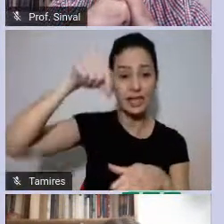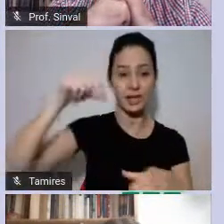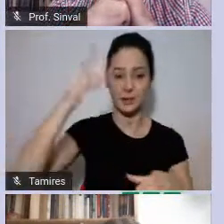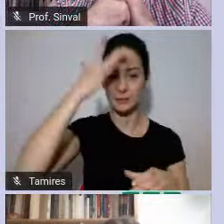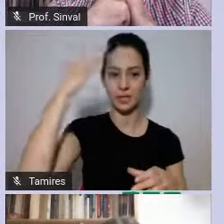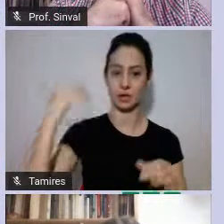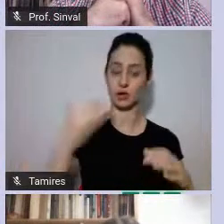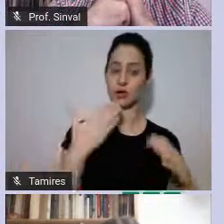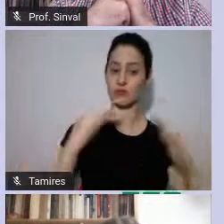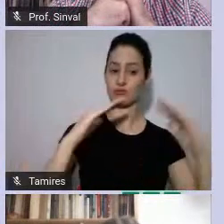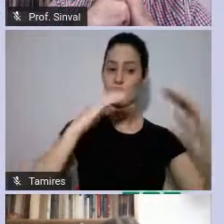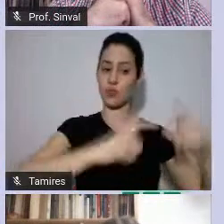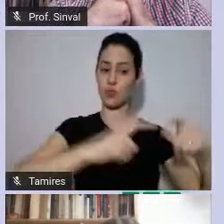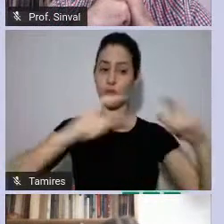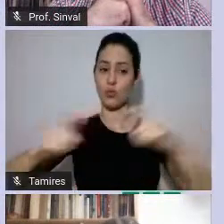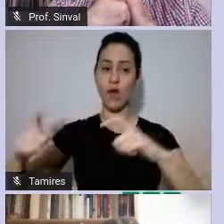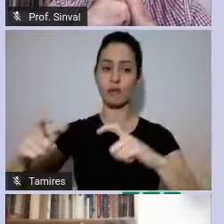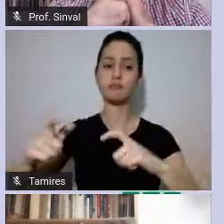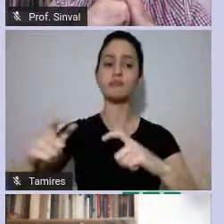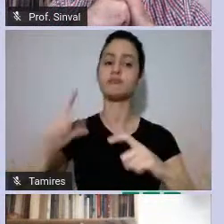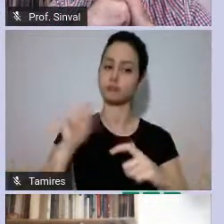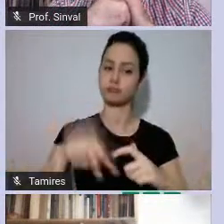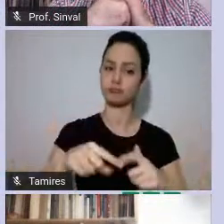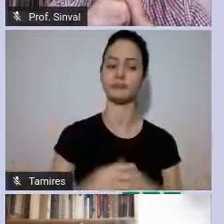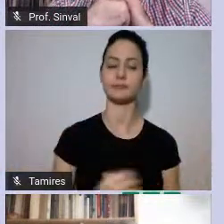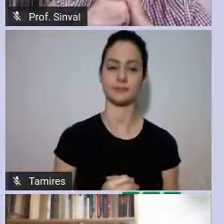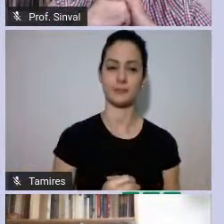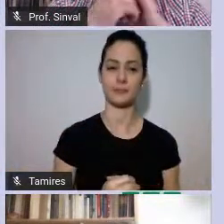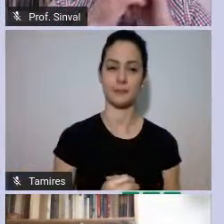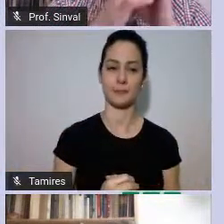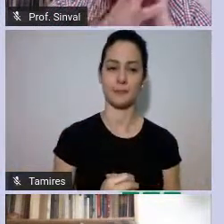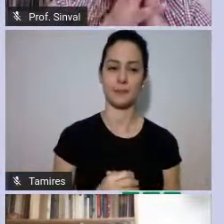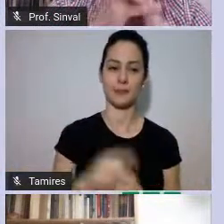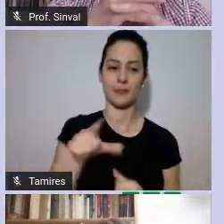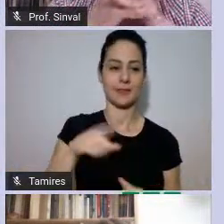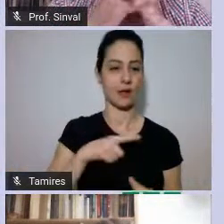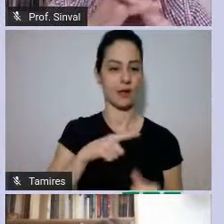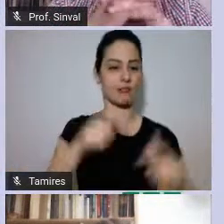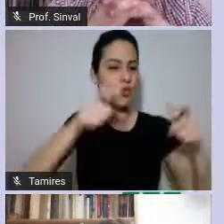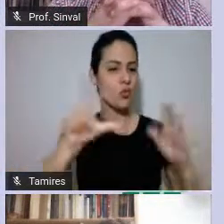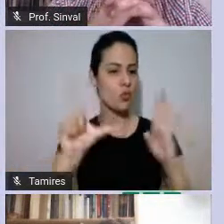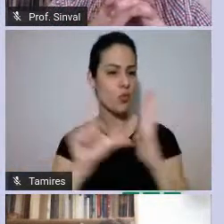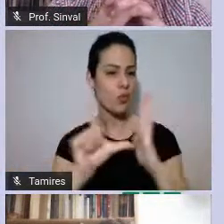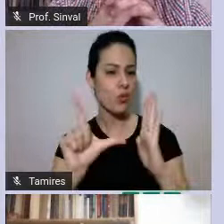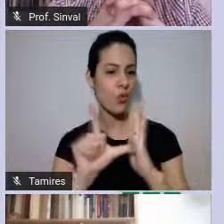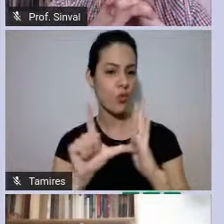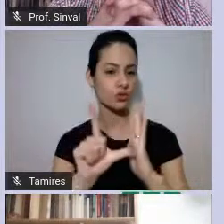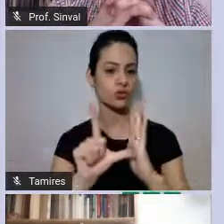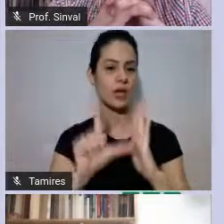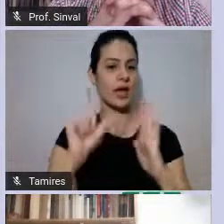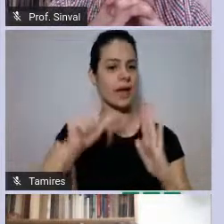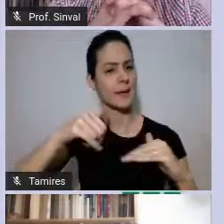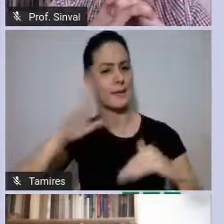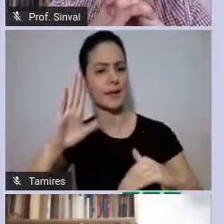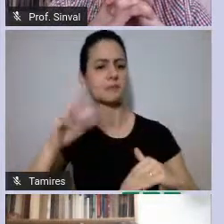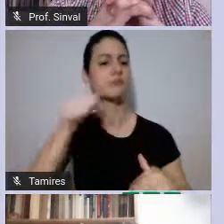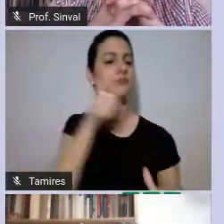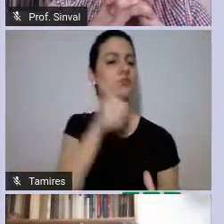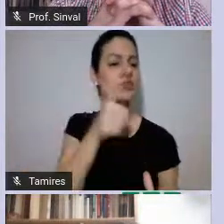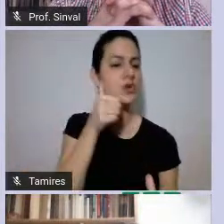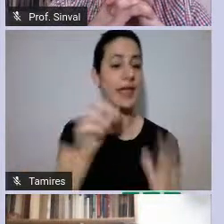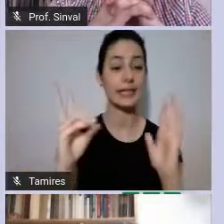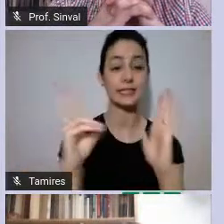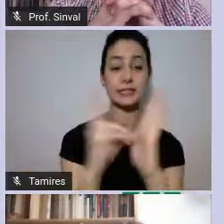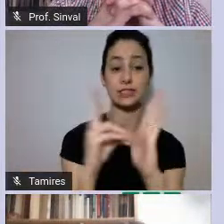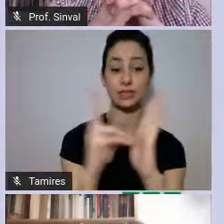impedimentos, ¿no? Llegar a tener la habilitación. Tener las pulquerías como negocio desplaza un poco más a las mujeres indias